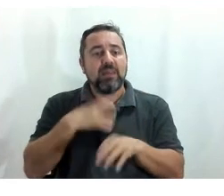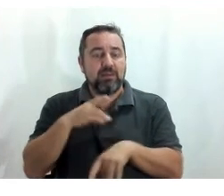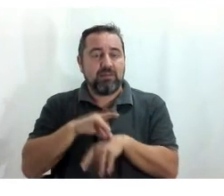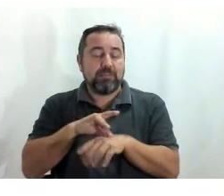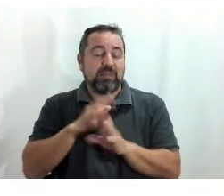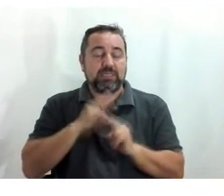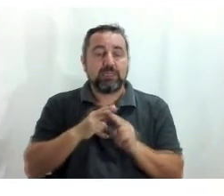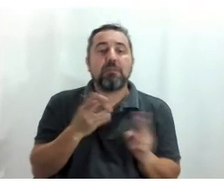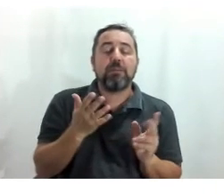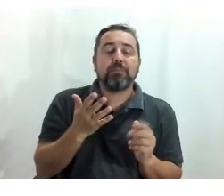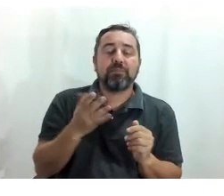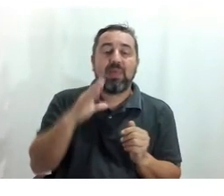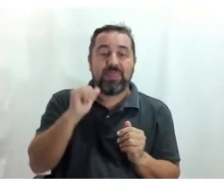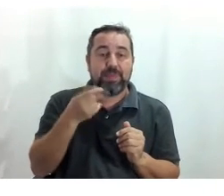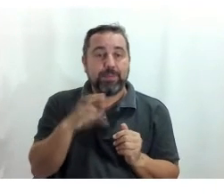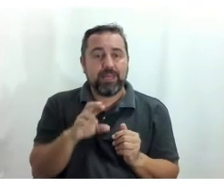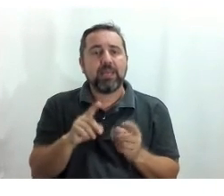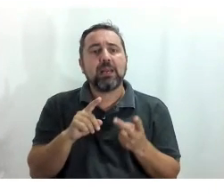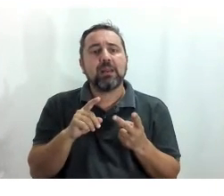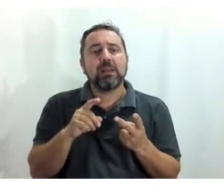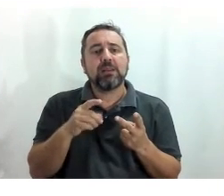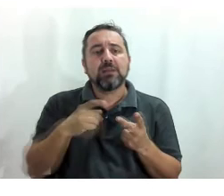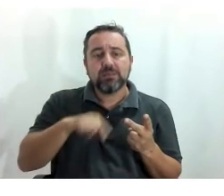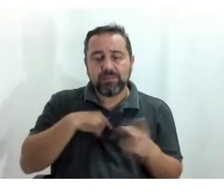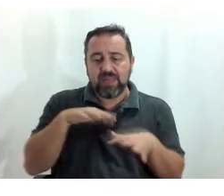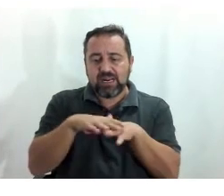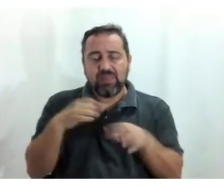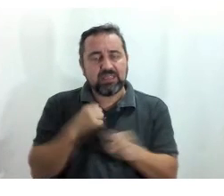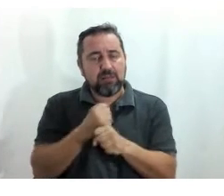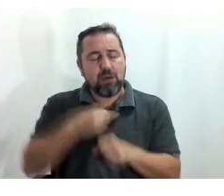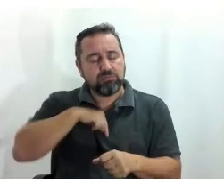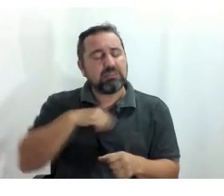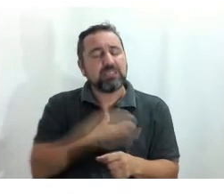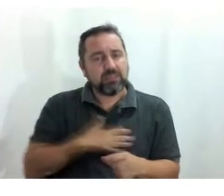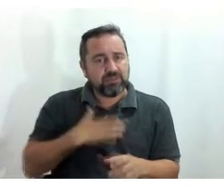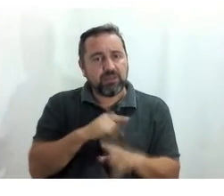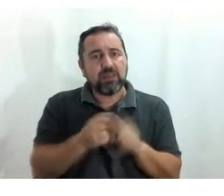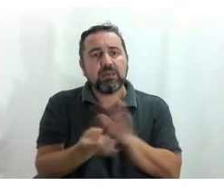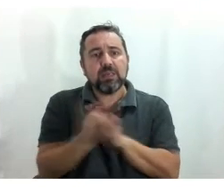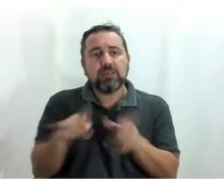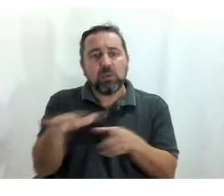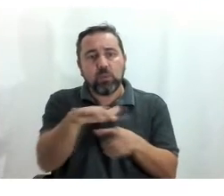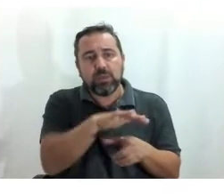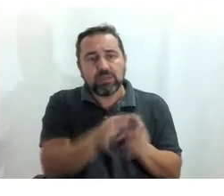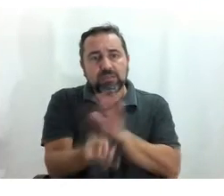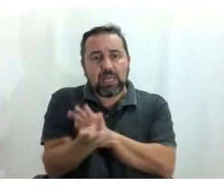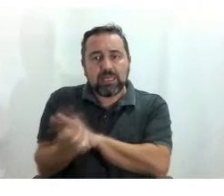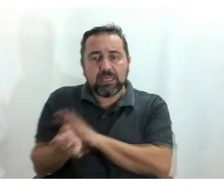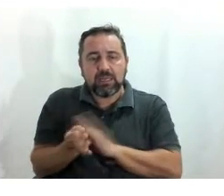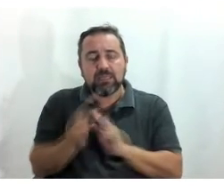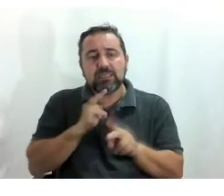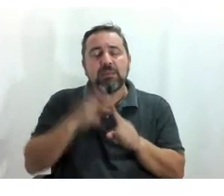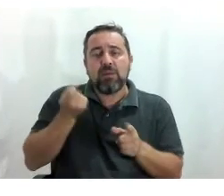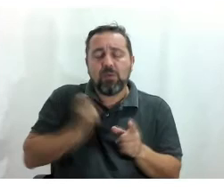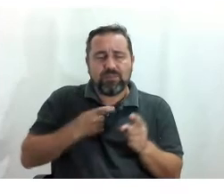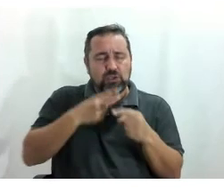Ciberer. Estamos muy satisfechos de estar en esta red de trabajo donde se generan estos espacios